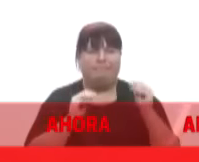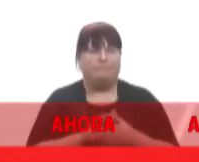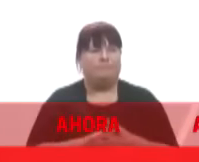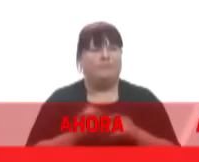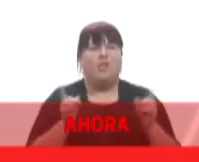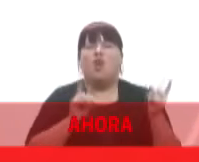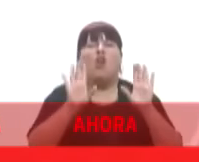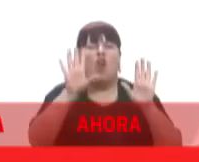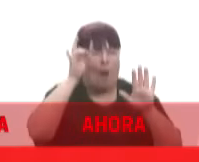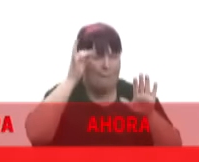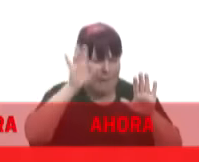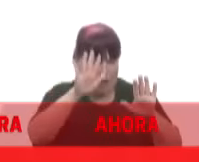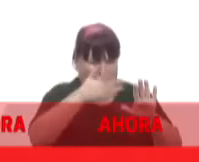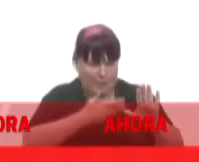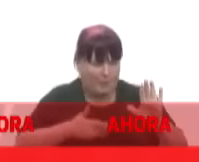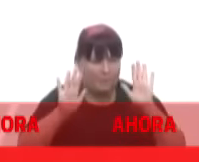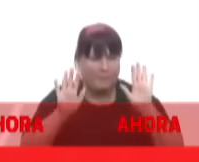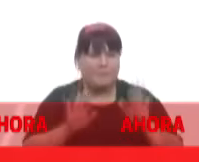Perdón, presidenta.